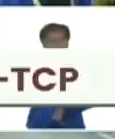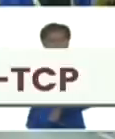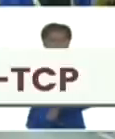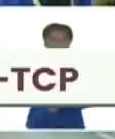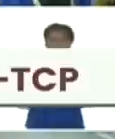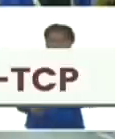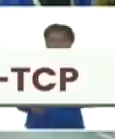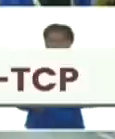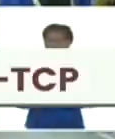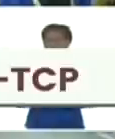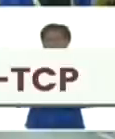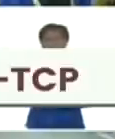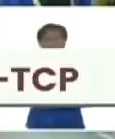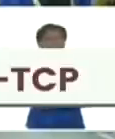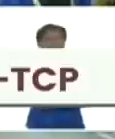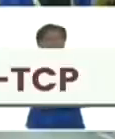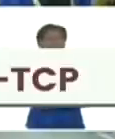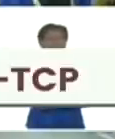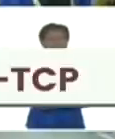política internacional